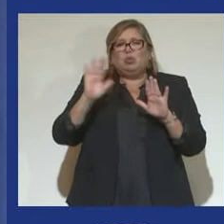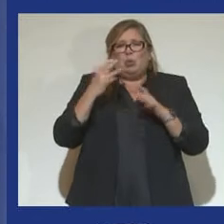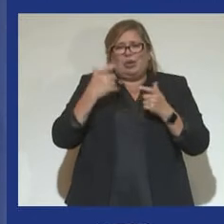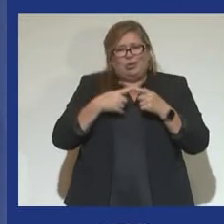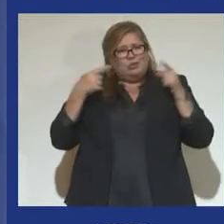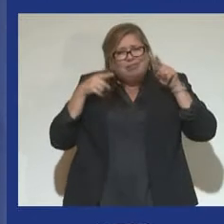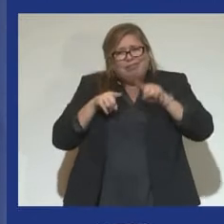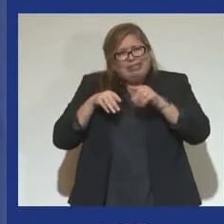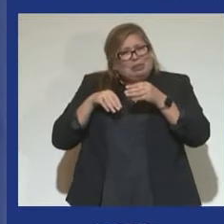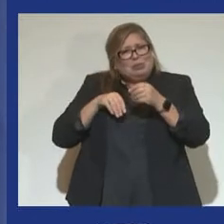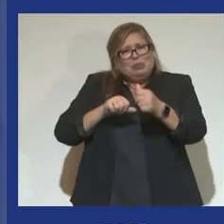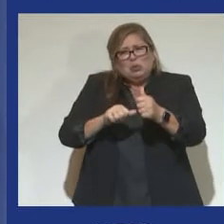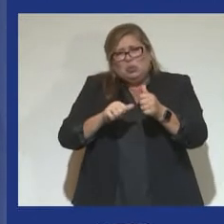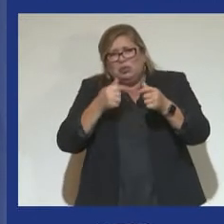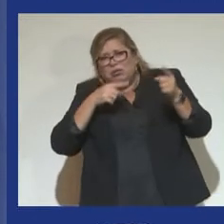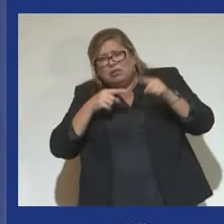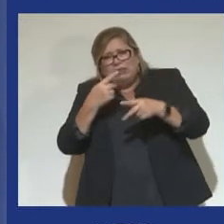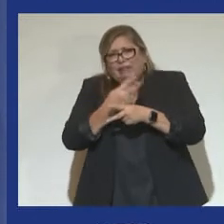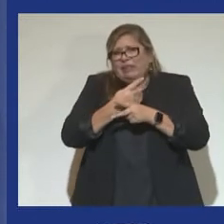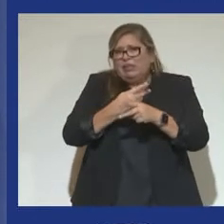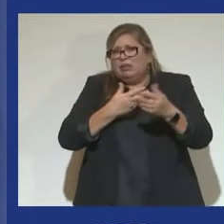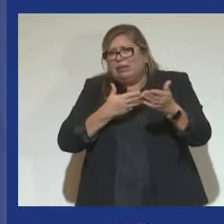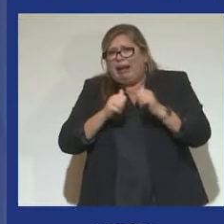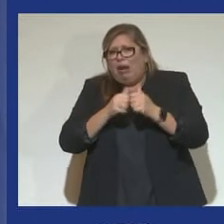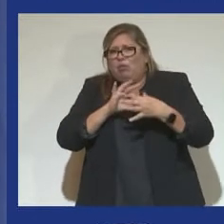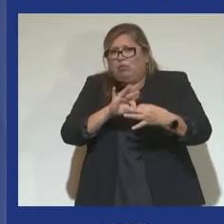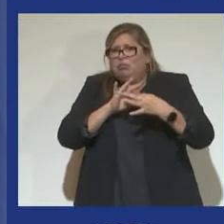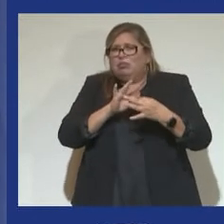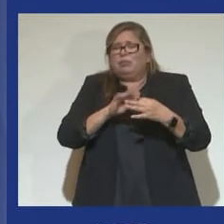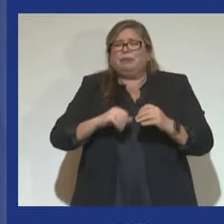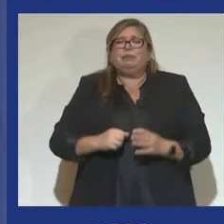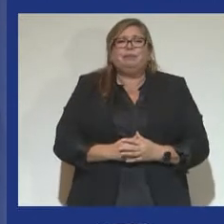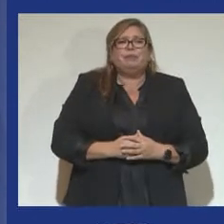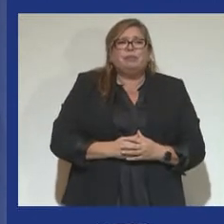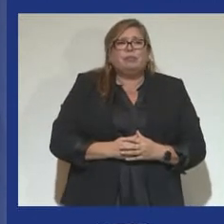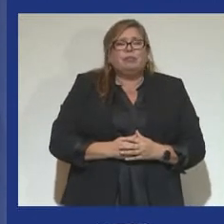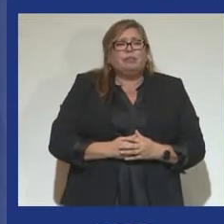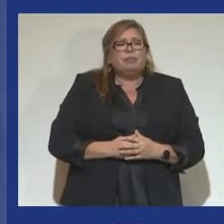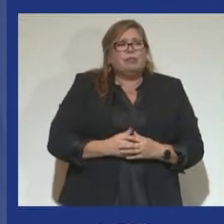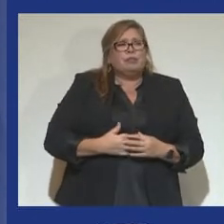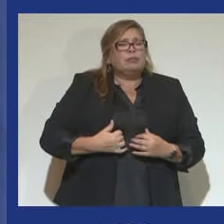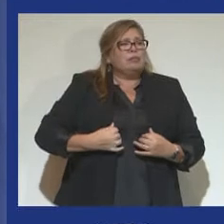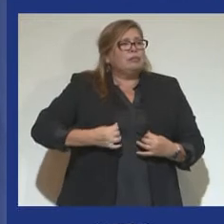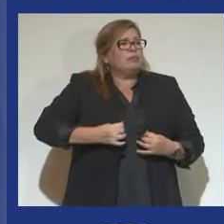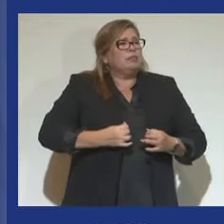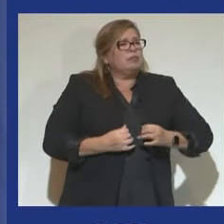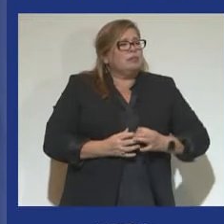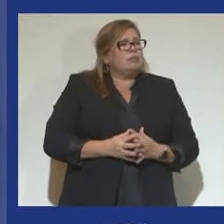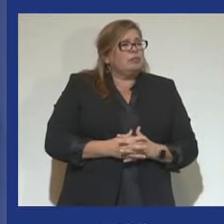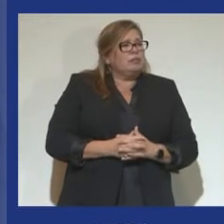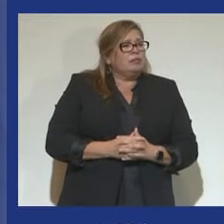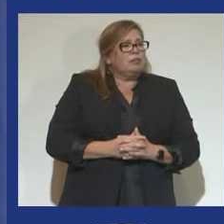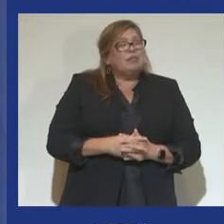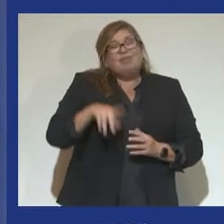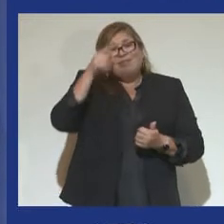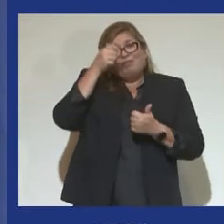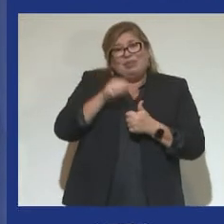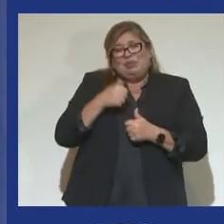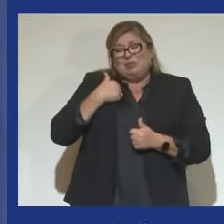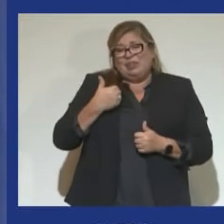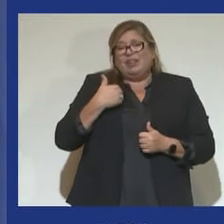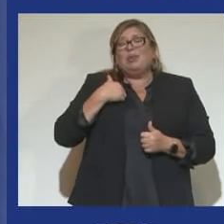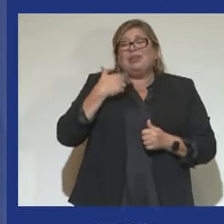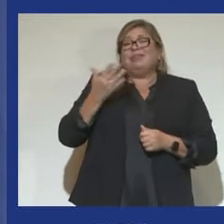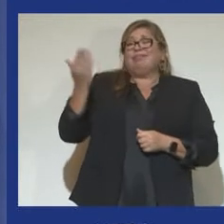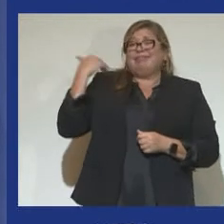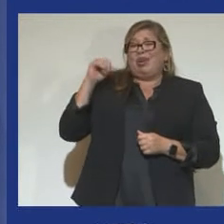debemos de estar al tanto de que hay un espectro de consideraciones recordarán un acuerdo que se hizo y que se anunció al final de agosto y que termina